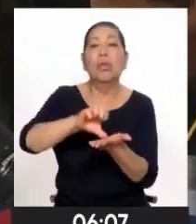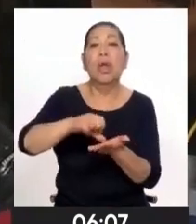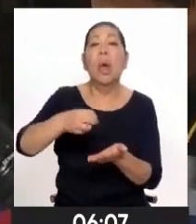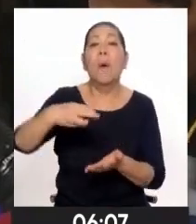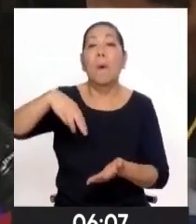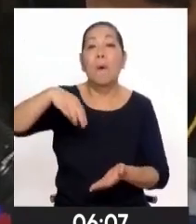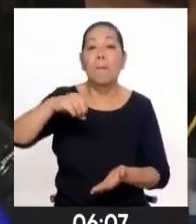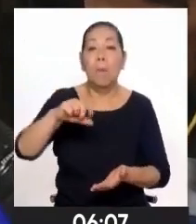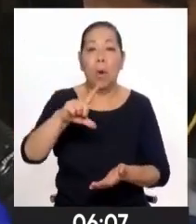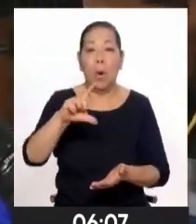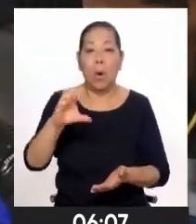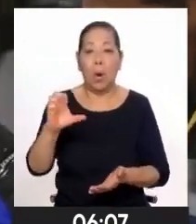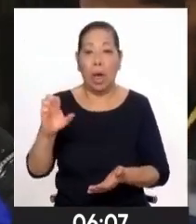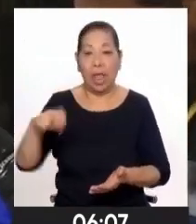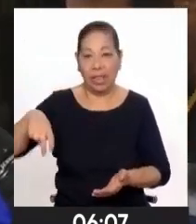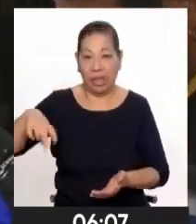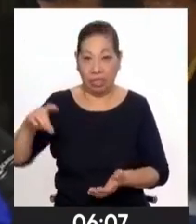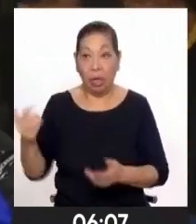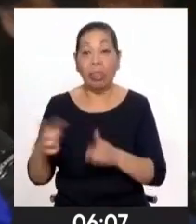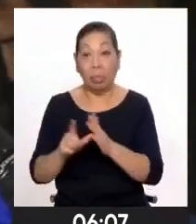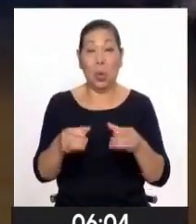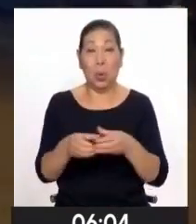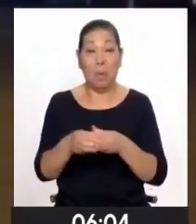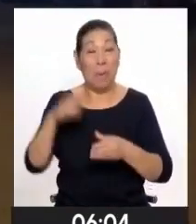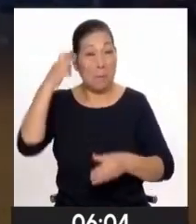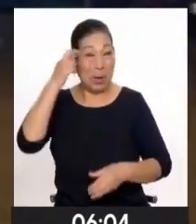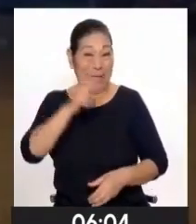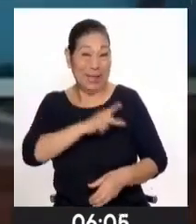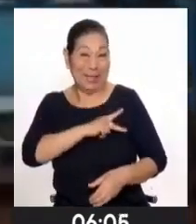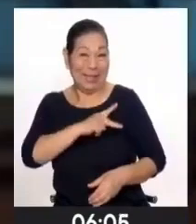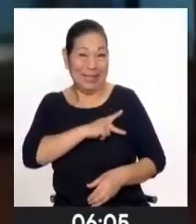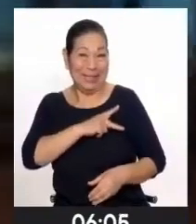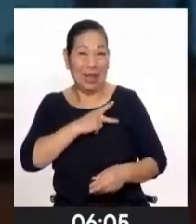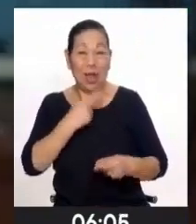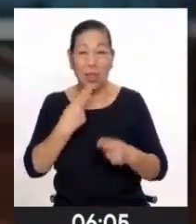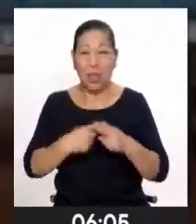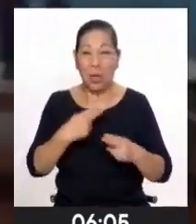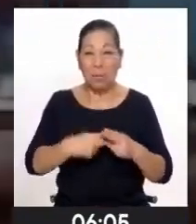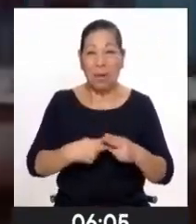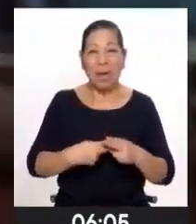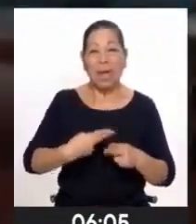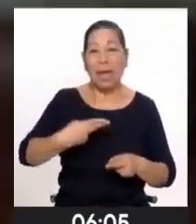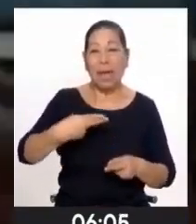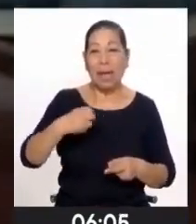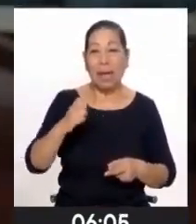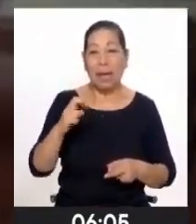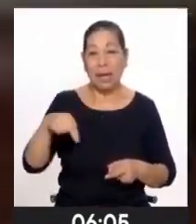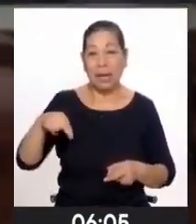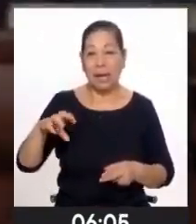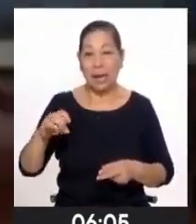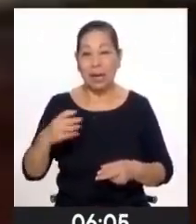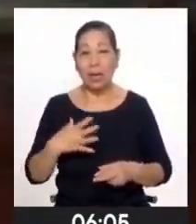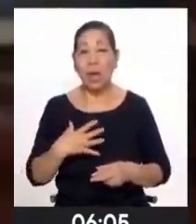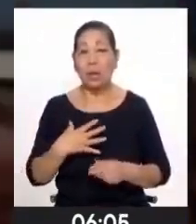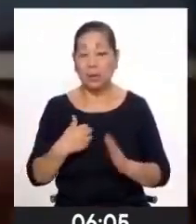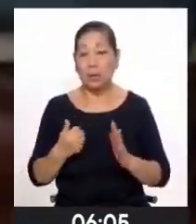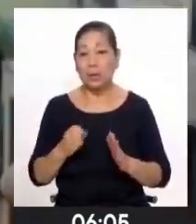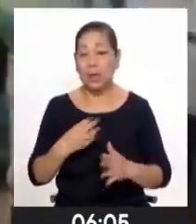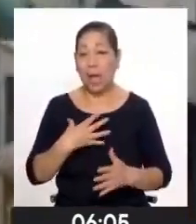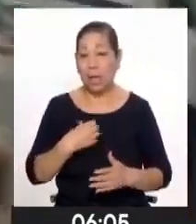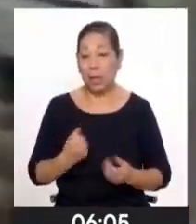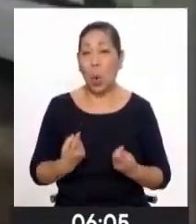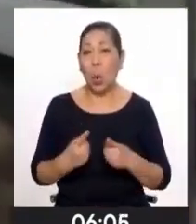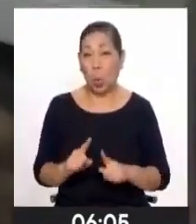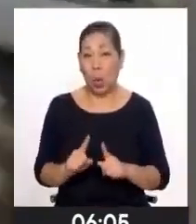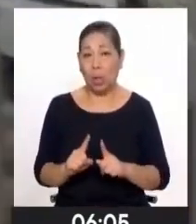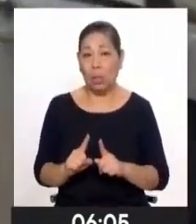conflictos con keiko y el fujimorismo en el pasado fue presentado en 2020 como jefe de plan de gobierno de fuerza popular Asimismo